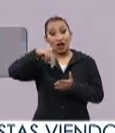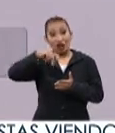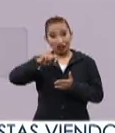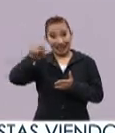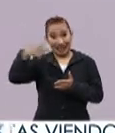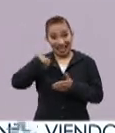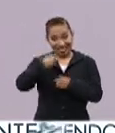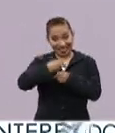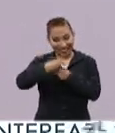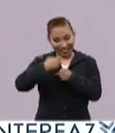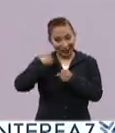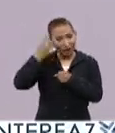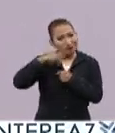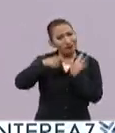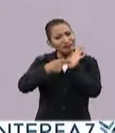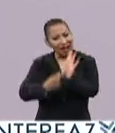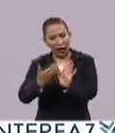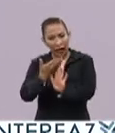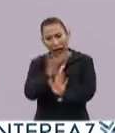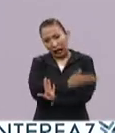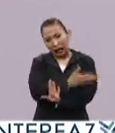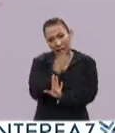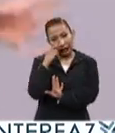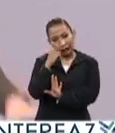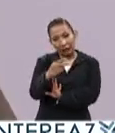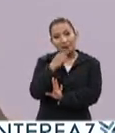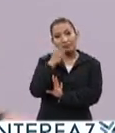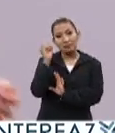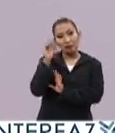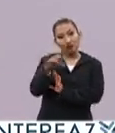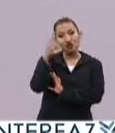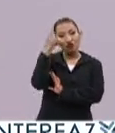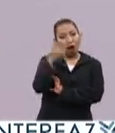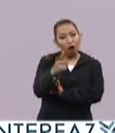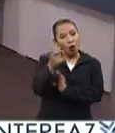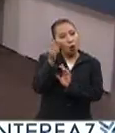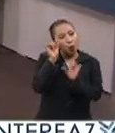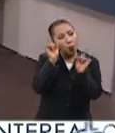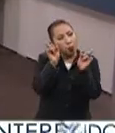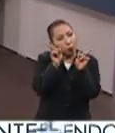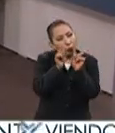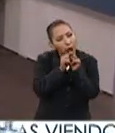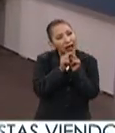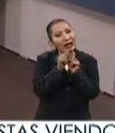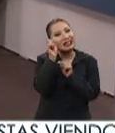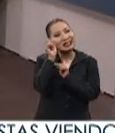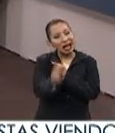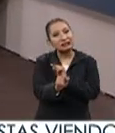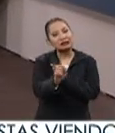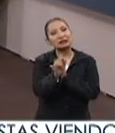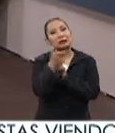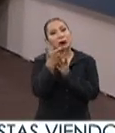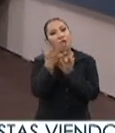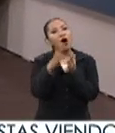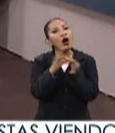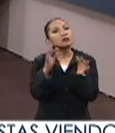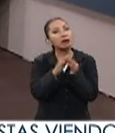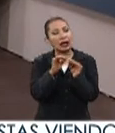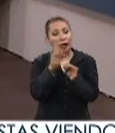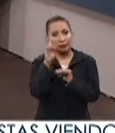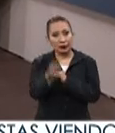Omar, nos muestra. Ya te había yo mandado desde allá un pequeño teaser, pero esta vez nos